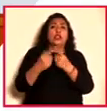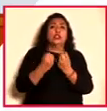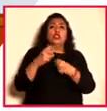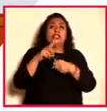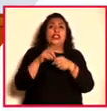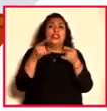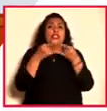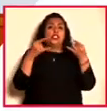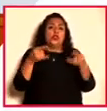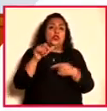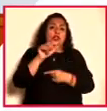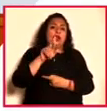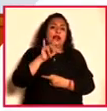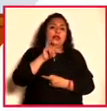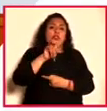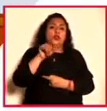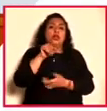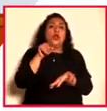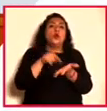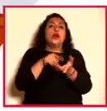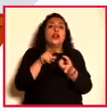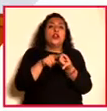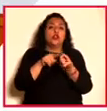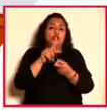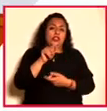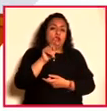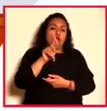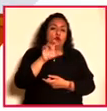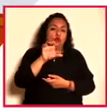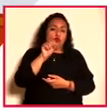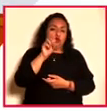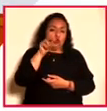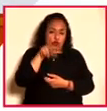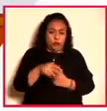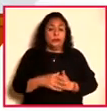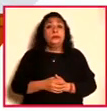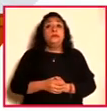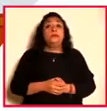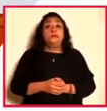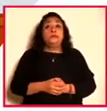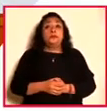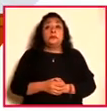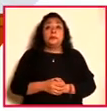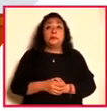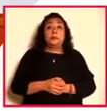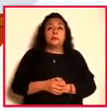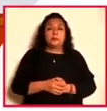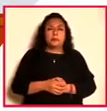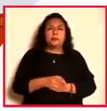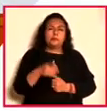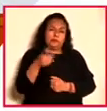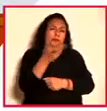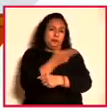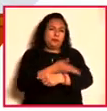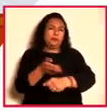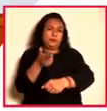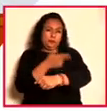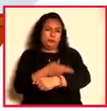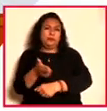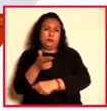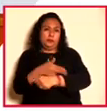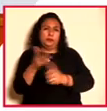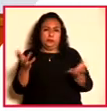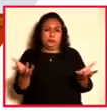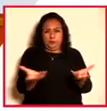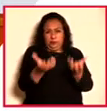de Arizona con sede en Tucson. El significado de esta gesta, de lo que es recuperar